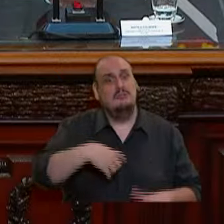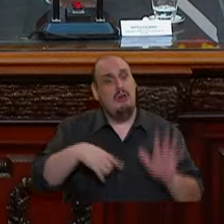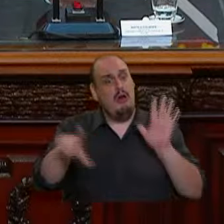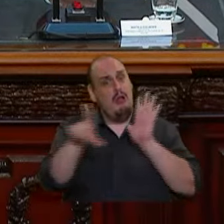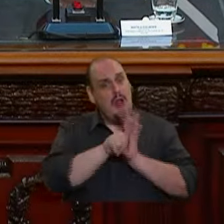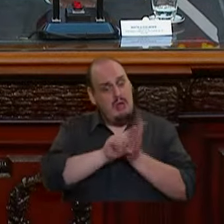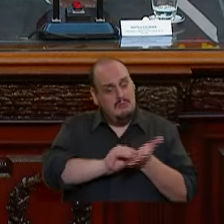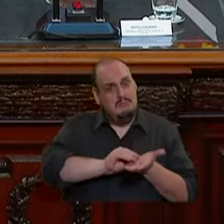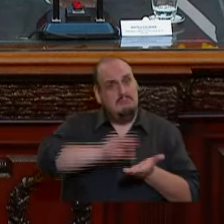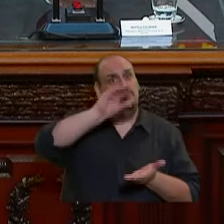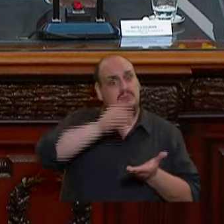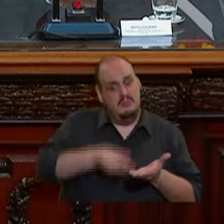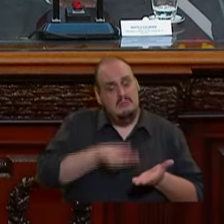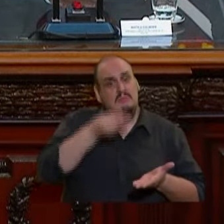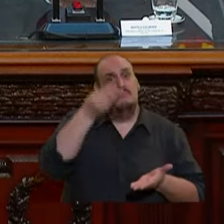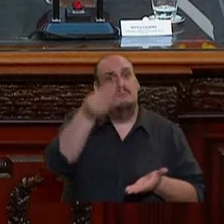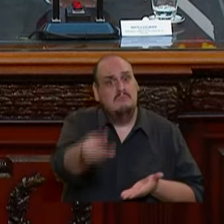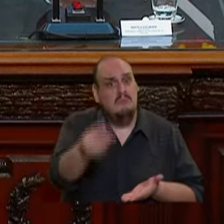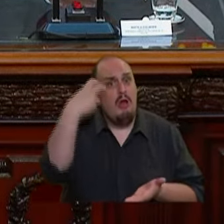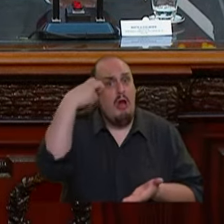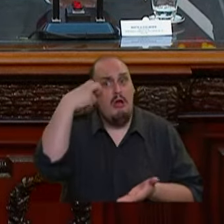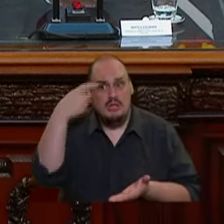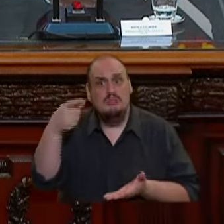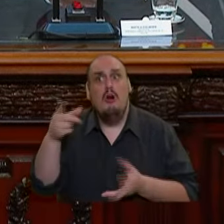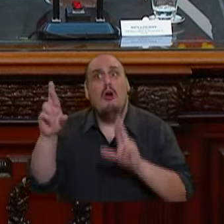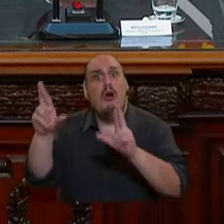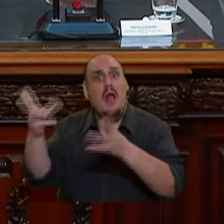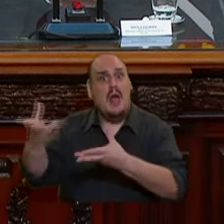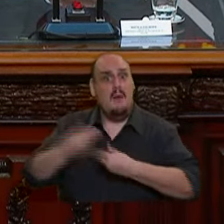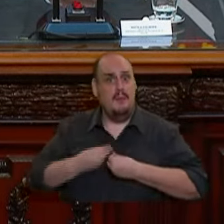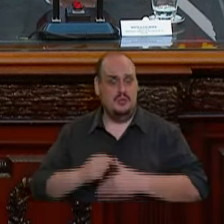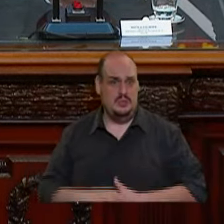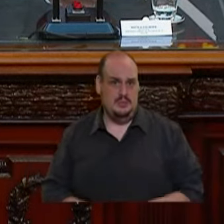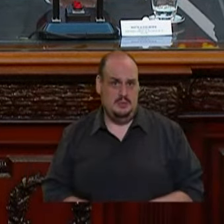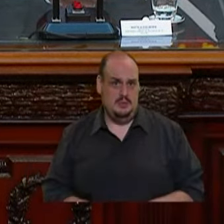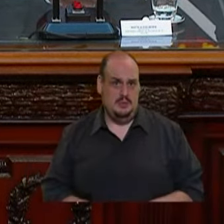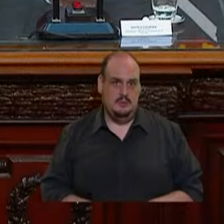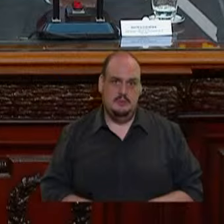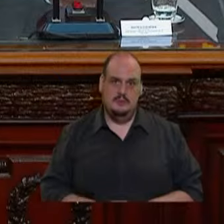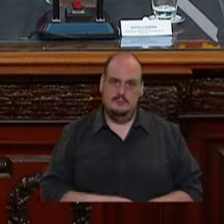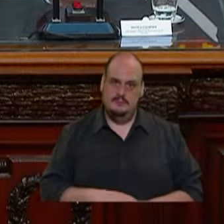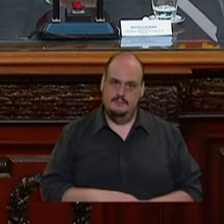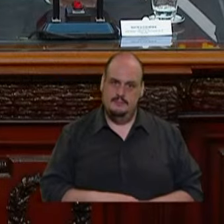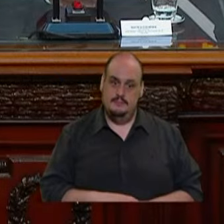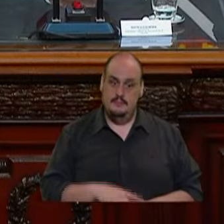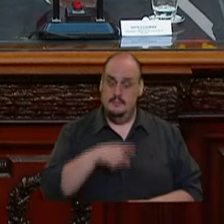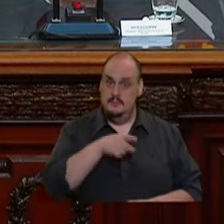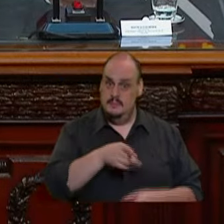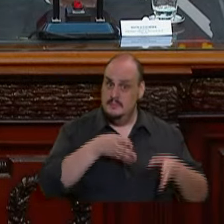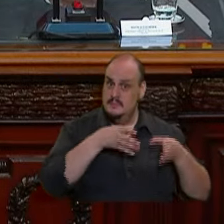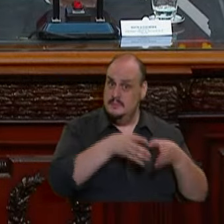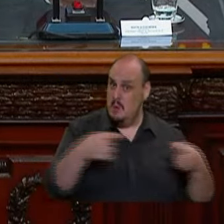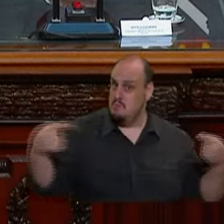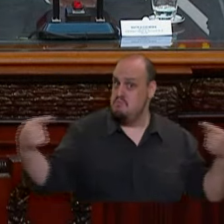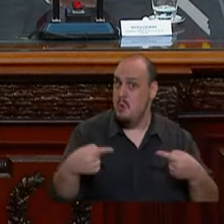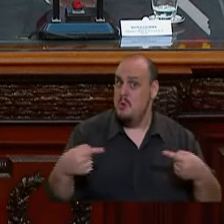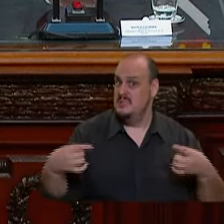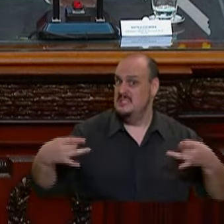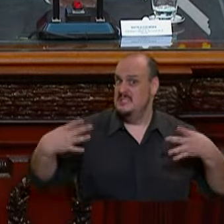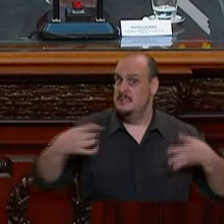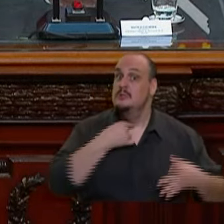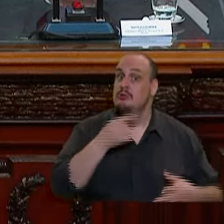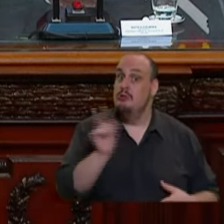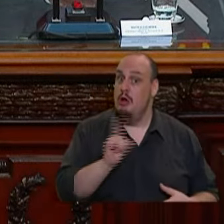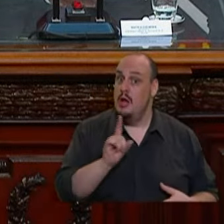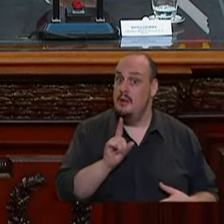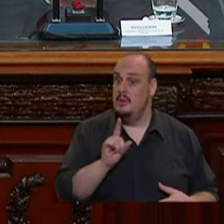ambicioso proyecto de ley con la expectativa de que fuera acompañado. Ahora, si bien no elegimos el camino de la confrontación,